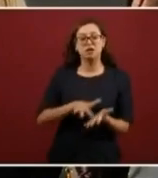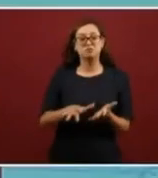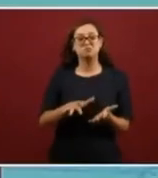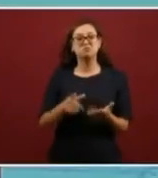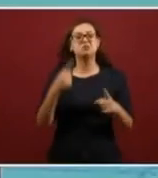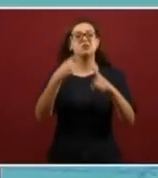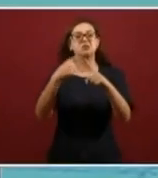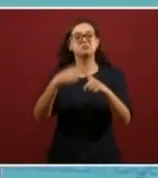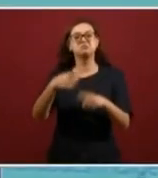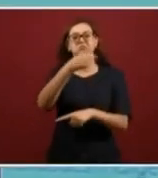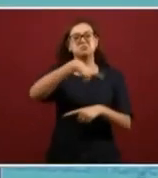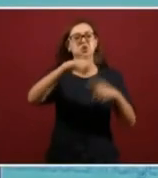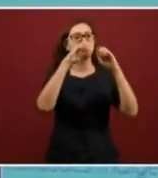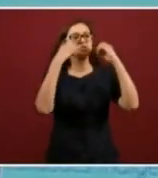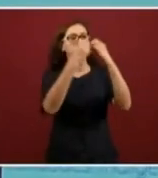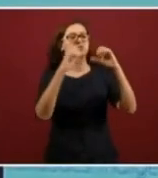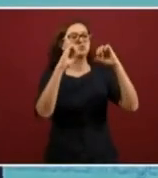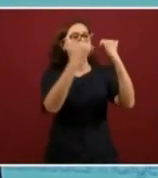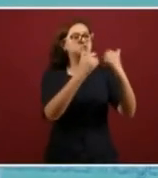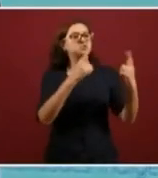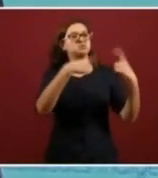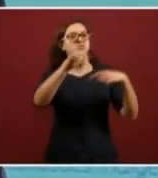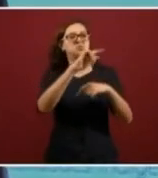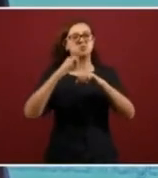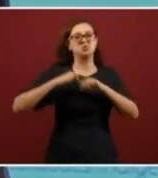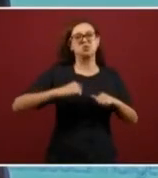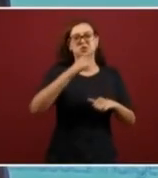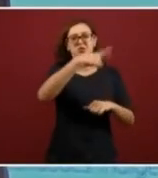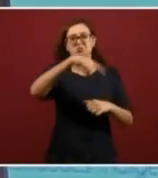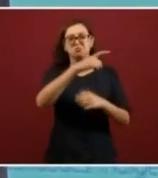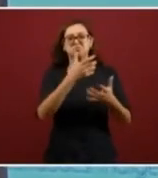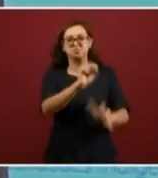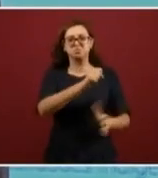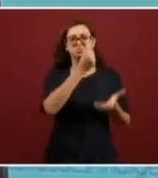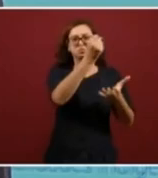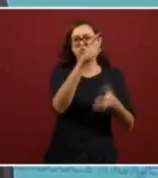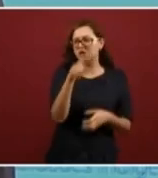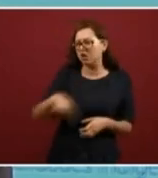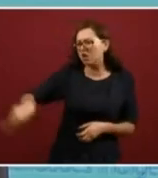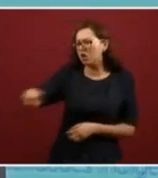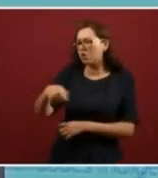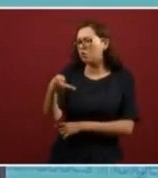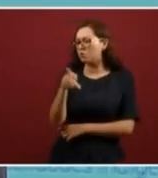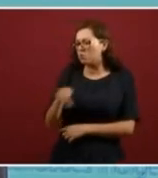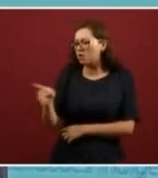indígenas, a campesinos, y los grandes